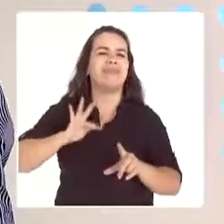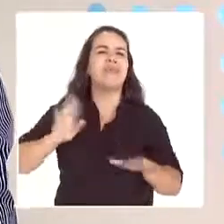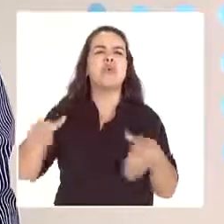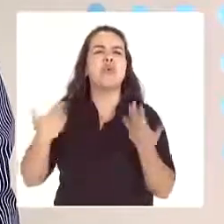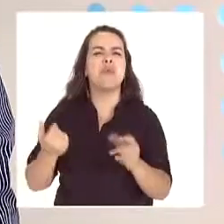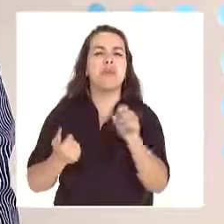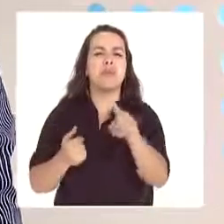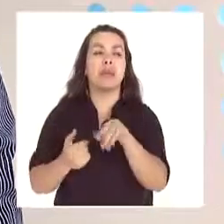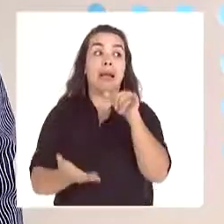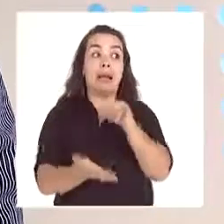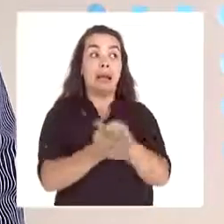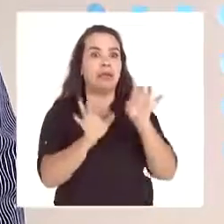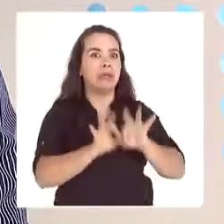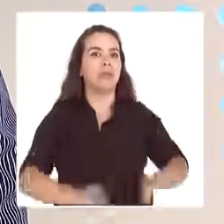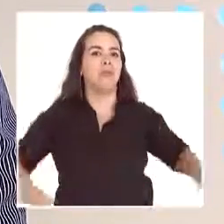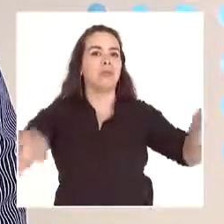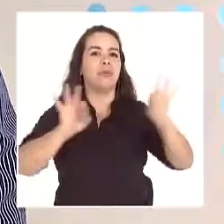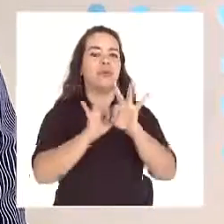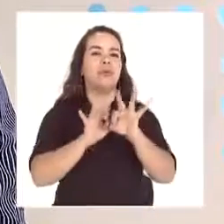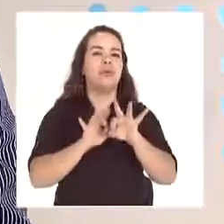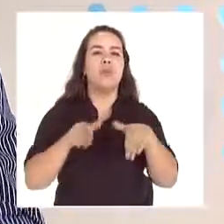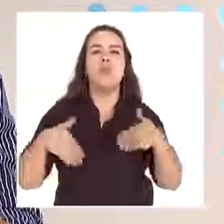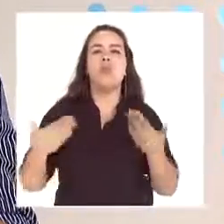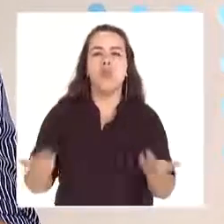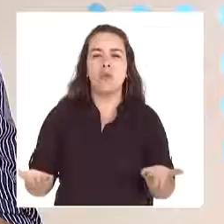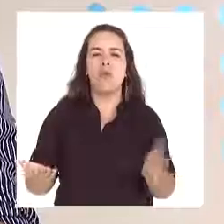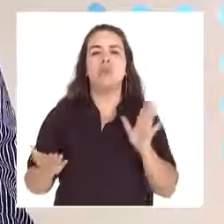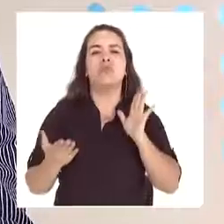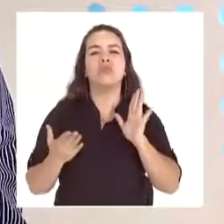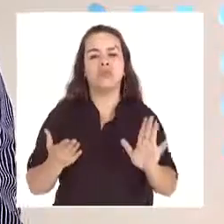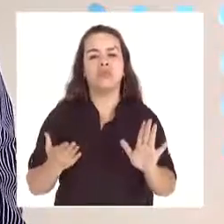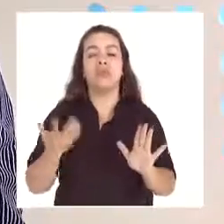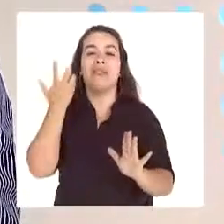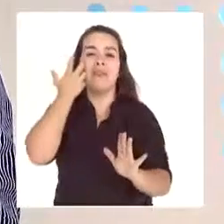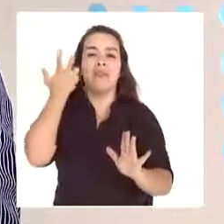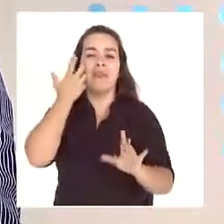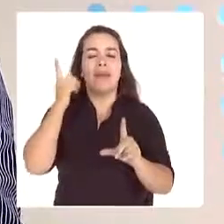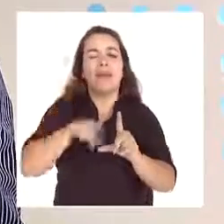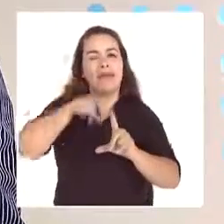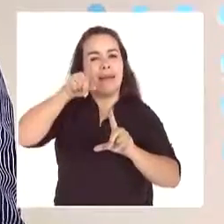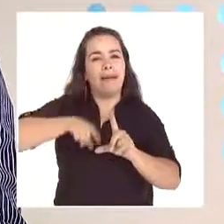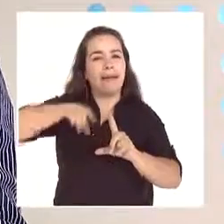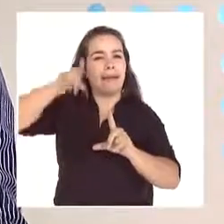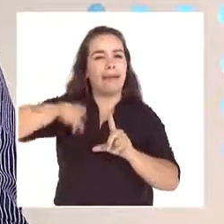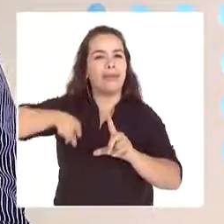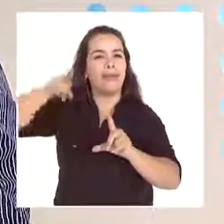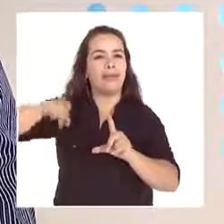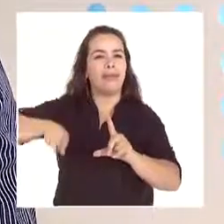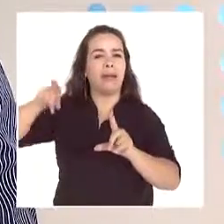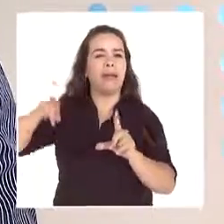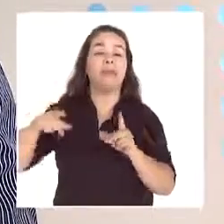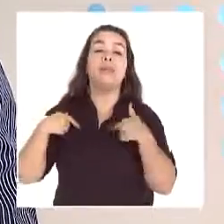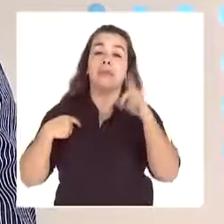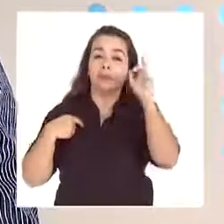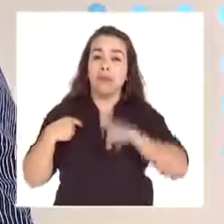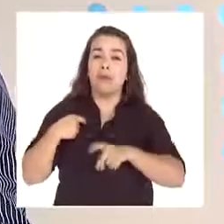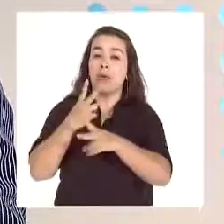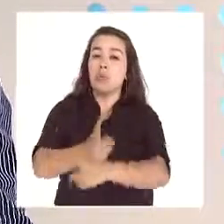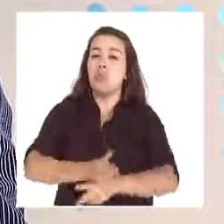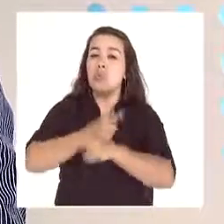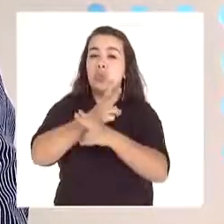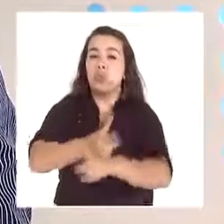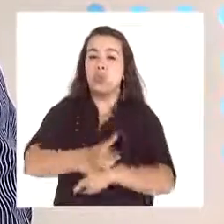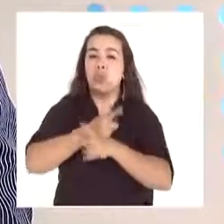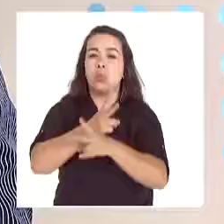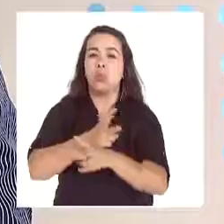Es importantísimo siempre tener en cuenta que la enfermedad cardiovascular se debe prevenir